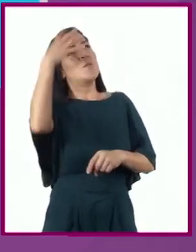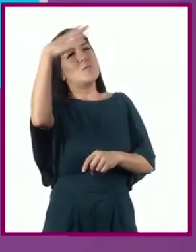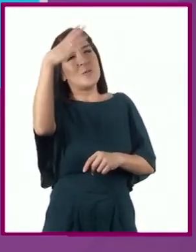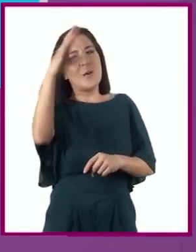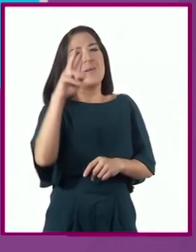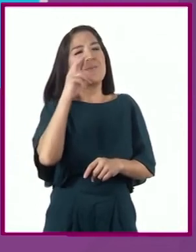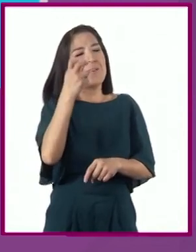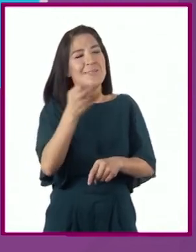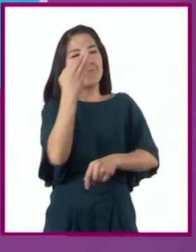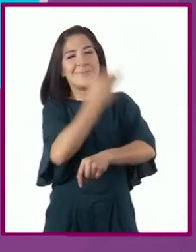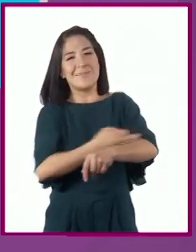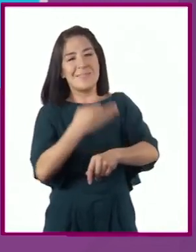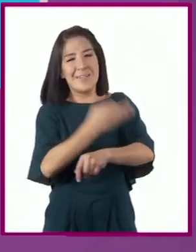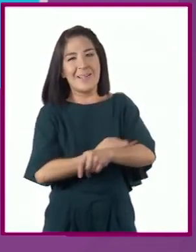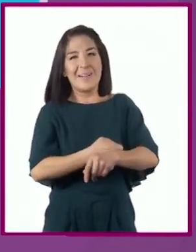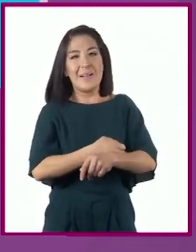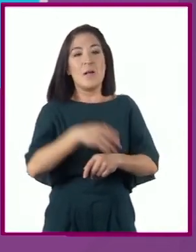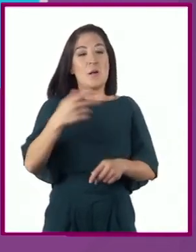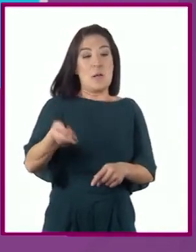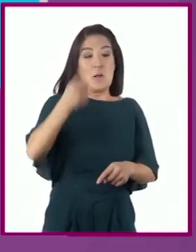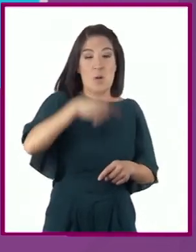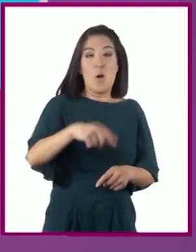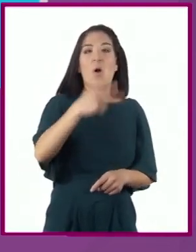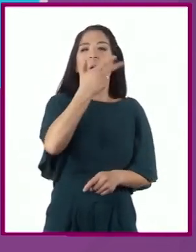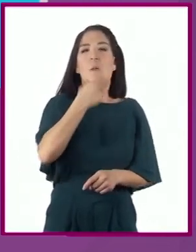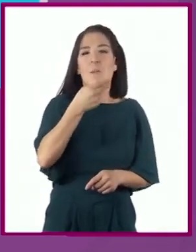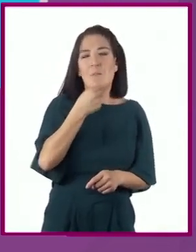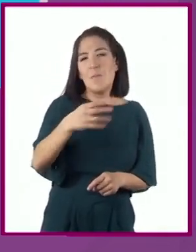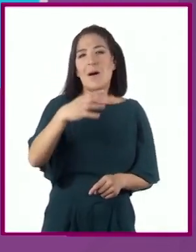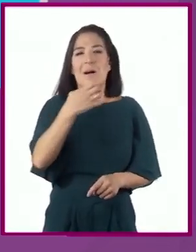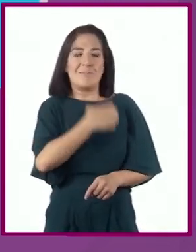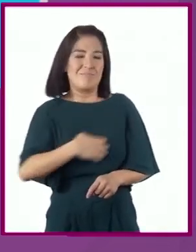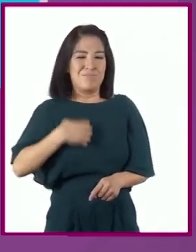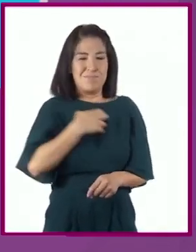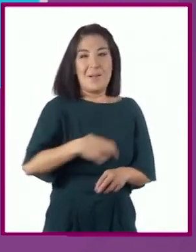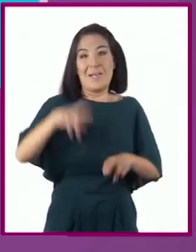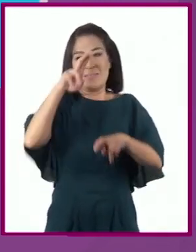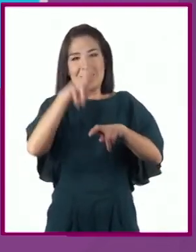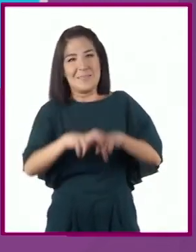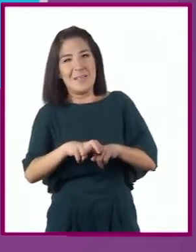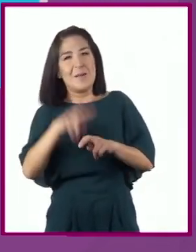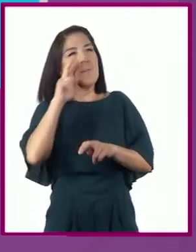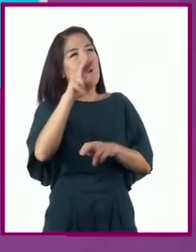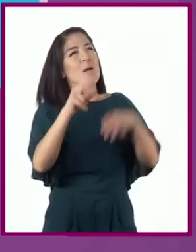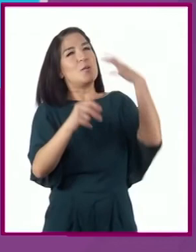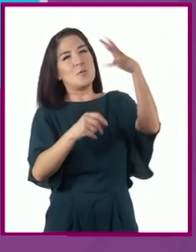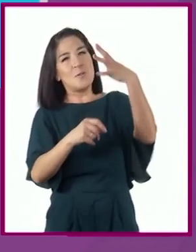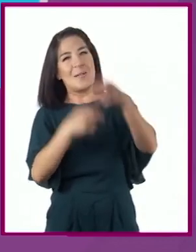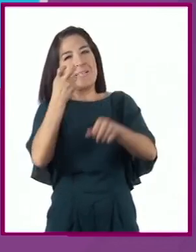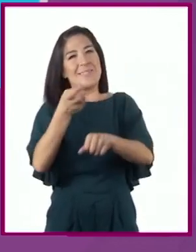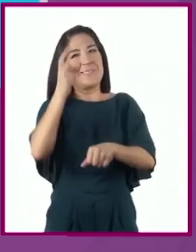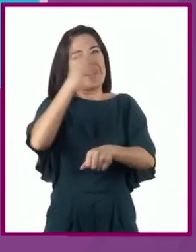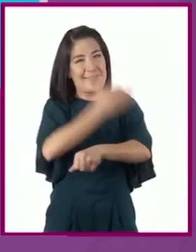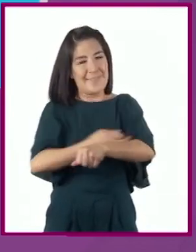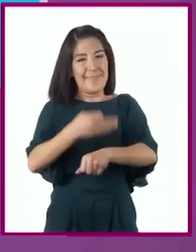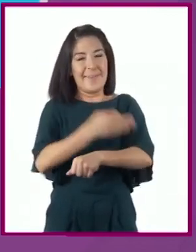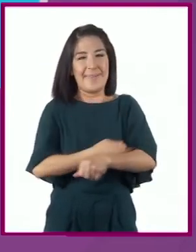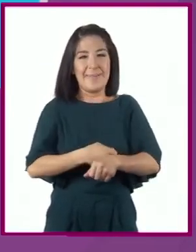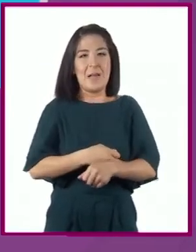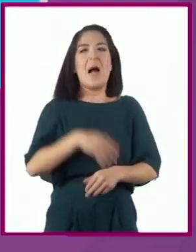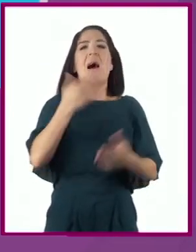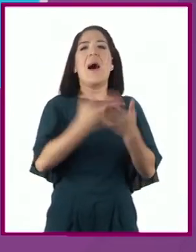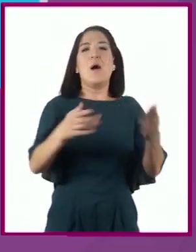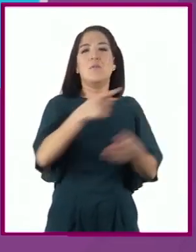esa tarde. Un hombre emocionado estaba sentado observando la puesta de sol esa tarde. Ahora busquen